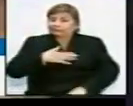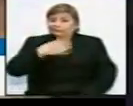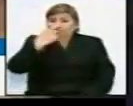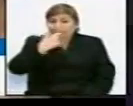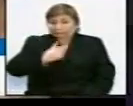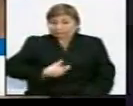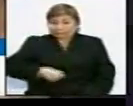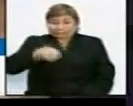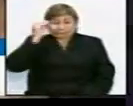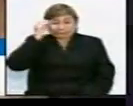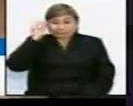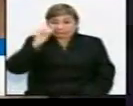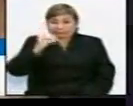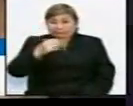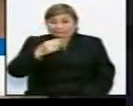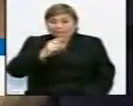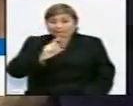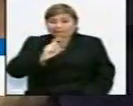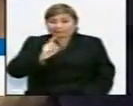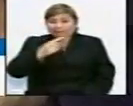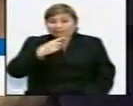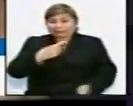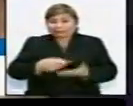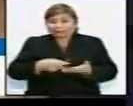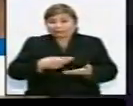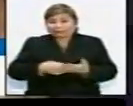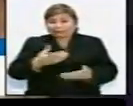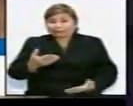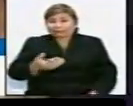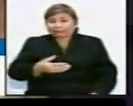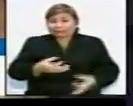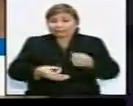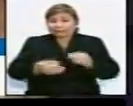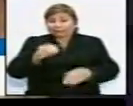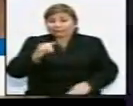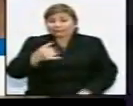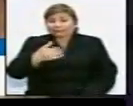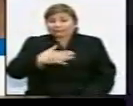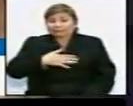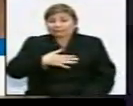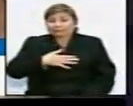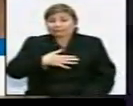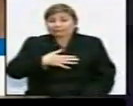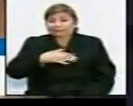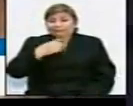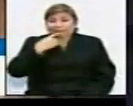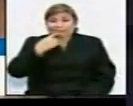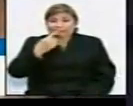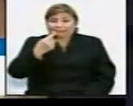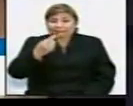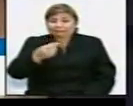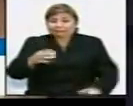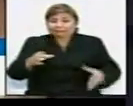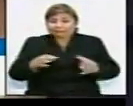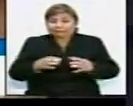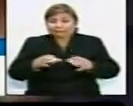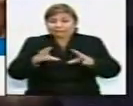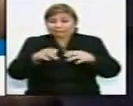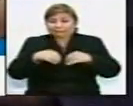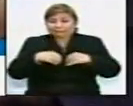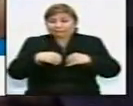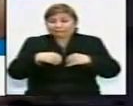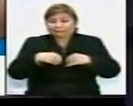personal, no lo he discutido con el señor presidente del jurado, lo conveniente sería que el Congreso